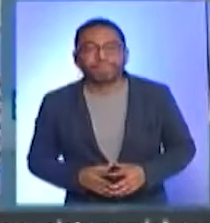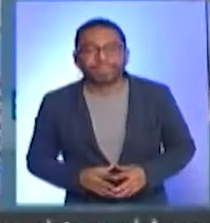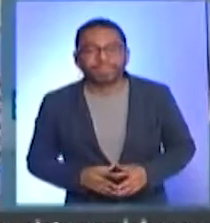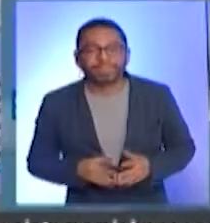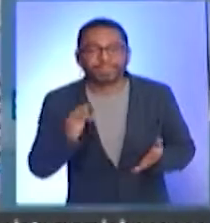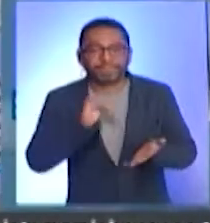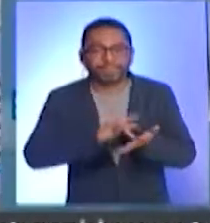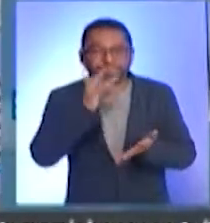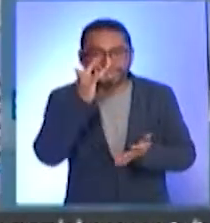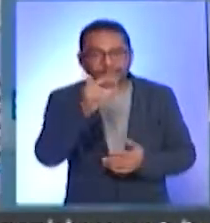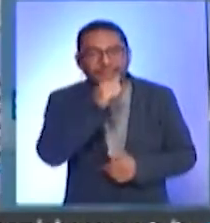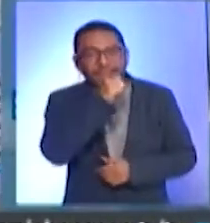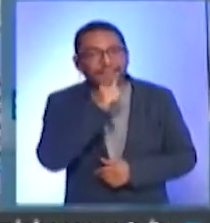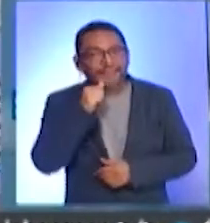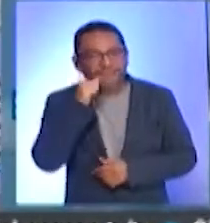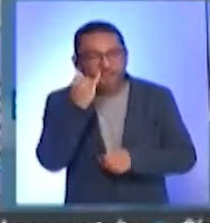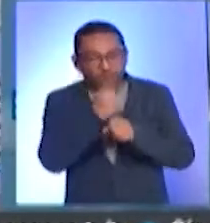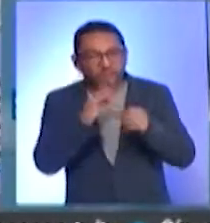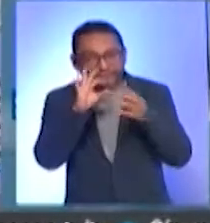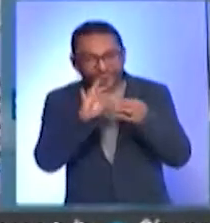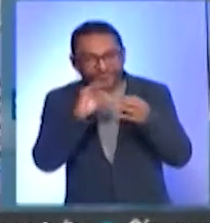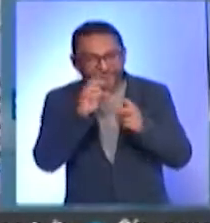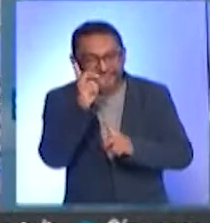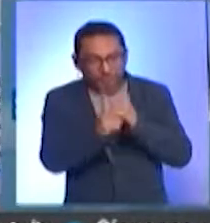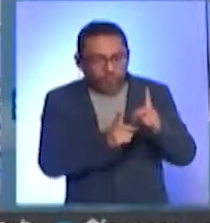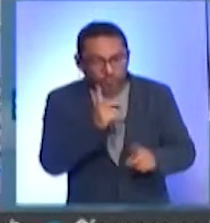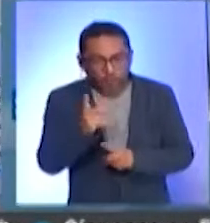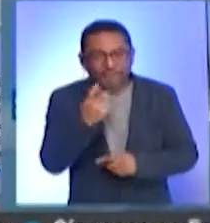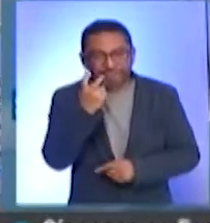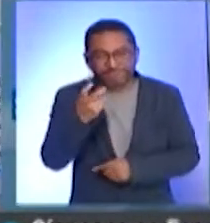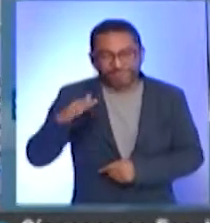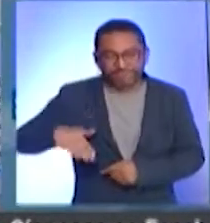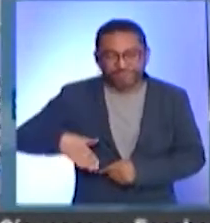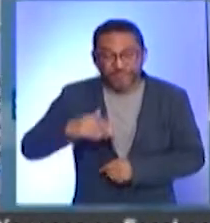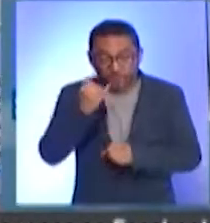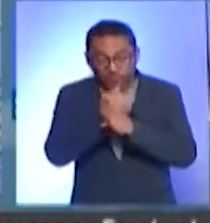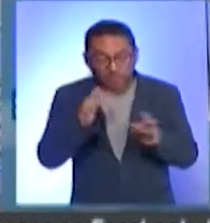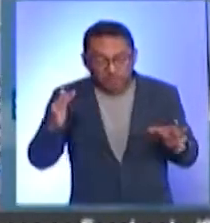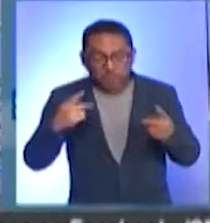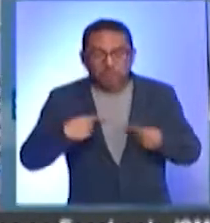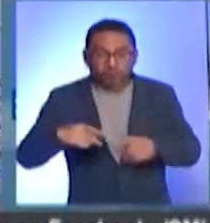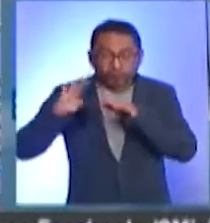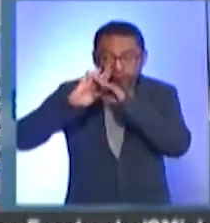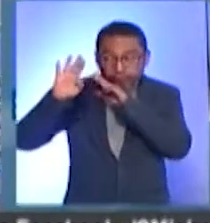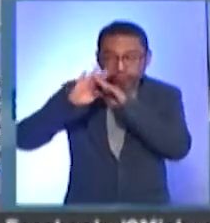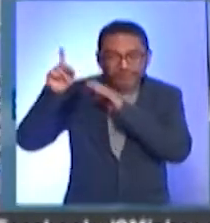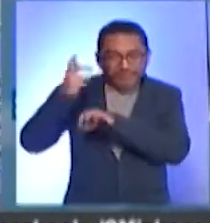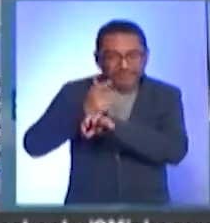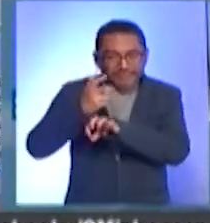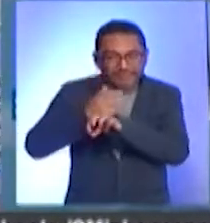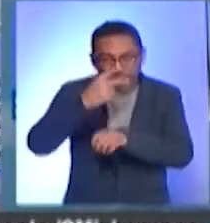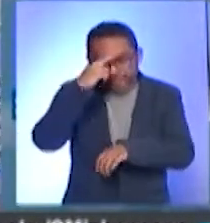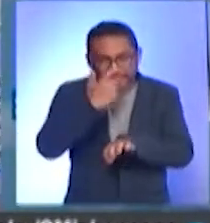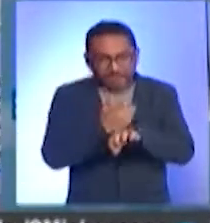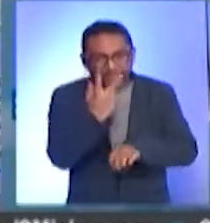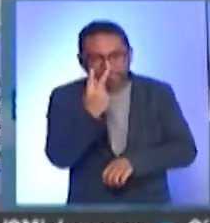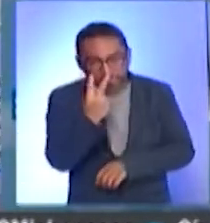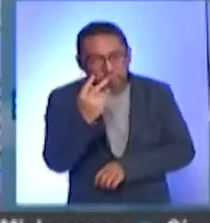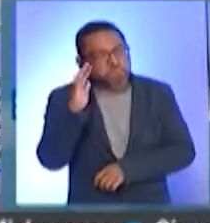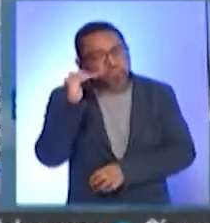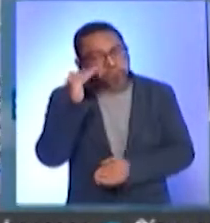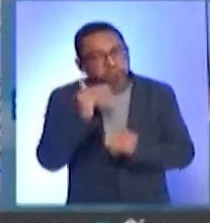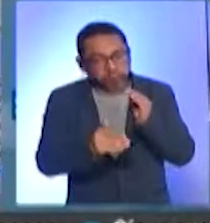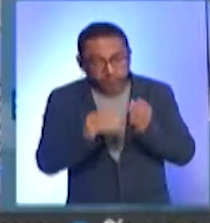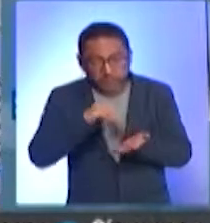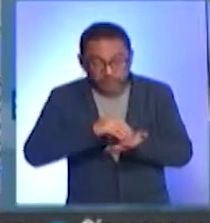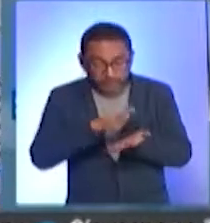gracias a adriana cervantes por la información deportiva y con esta información nos despedimos de nuestros paisanos que nos siguieron bien mexicanal de personas cita